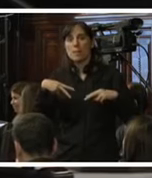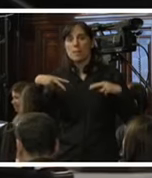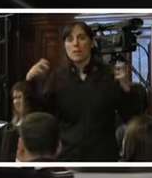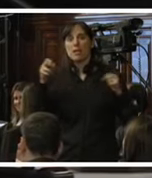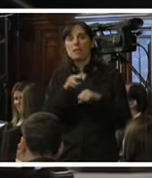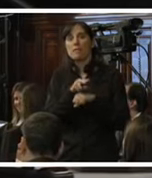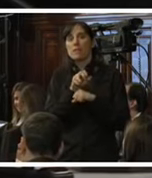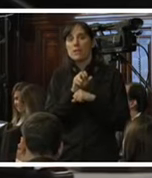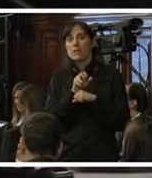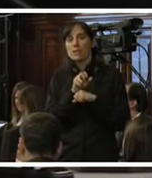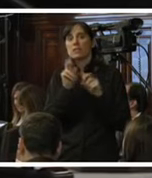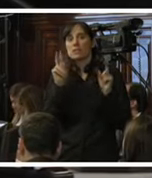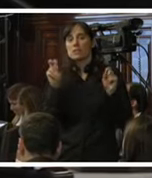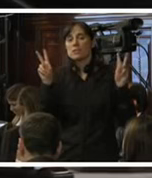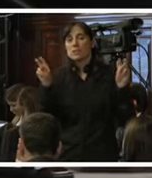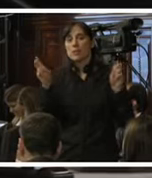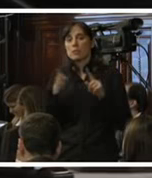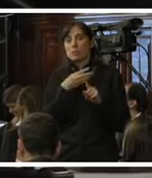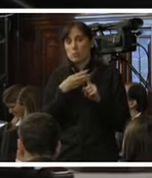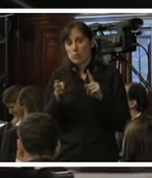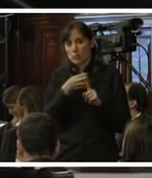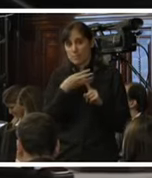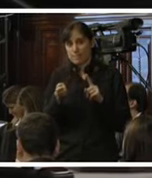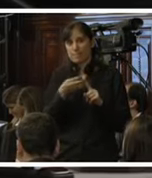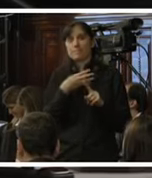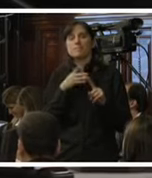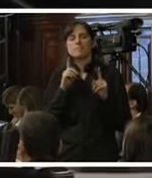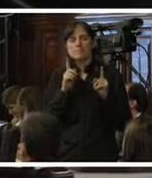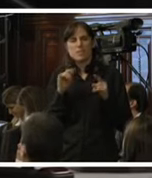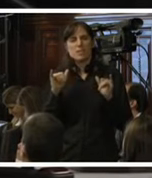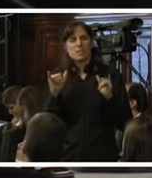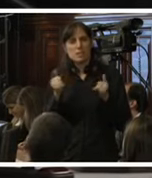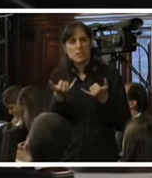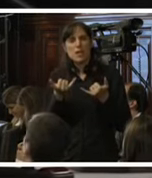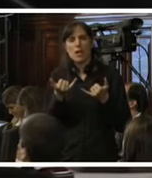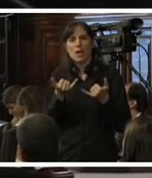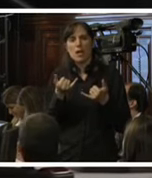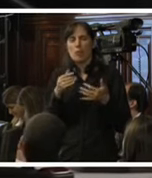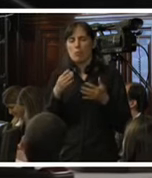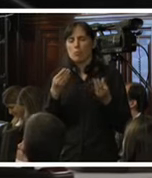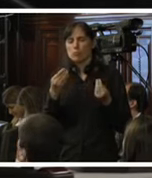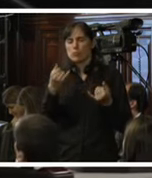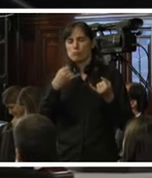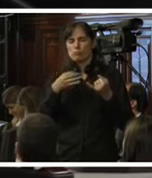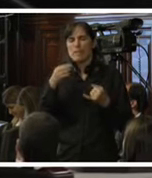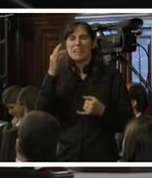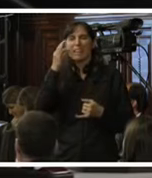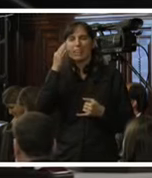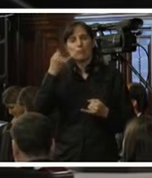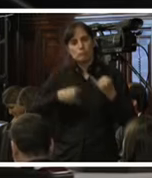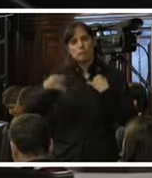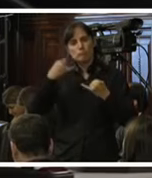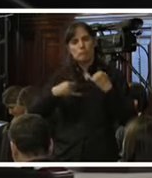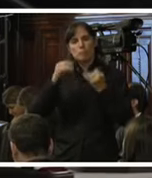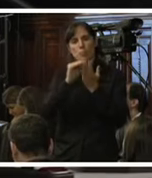hechos de tortura. A la fecha se han tomado varias declaraciones testimoniales y el mayor inconveniente